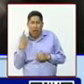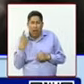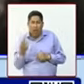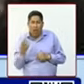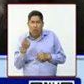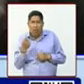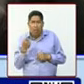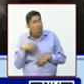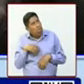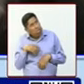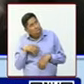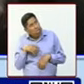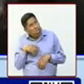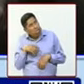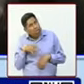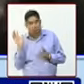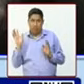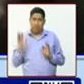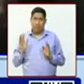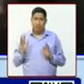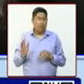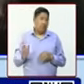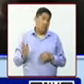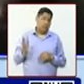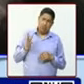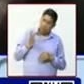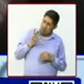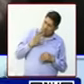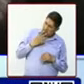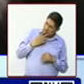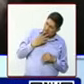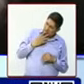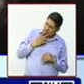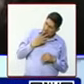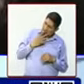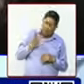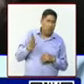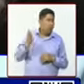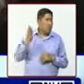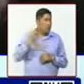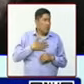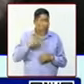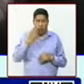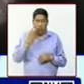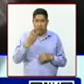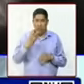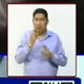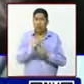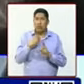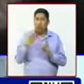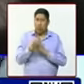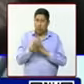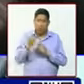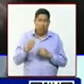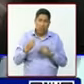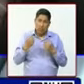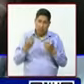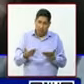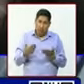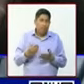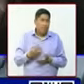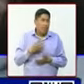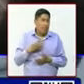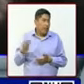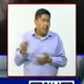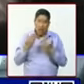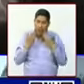la mañana ha quedado así. Y de esa manera yo he visto cómo, en qué situación se le ha encontrado.